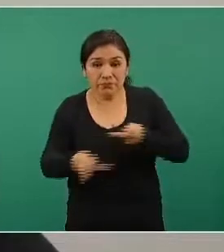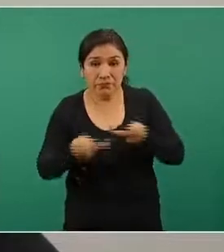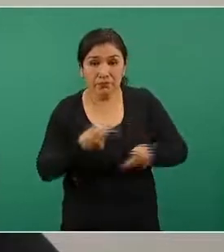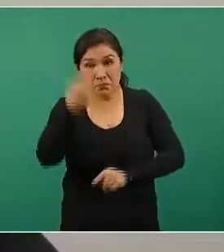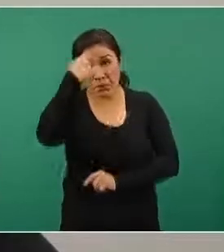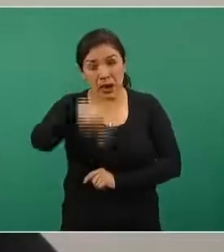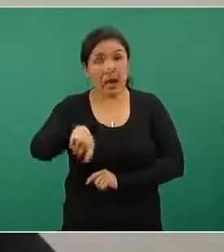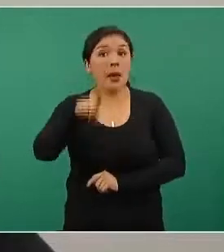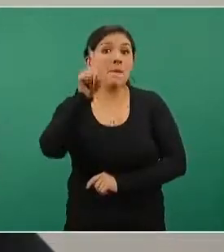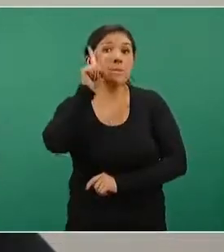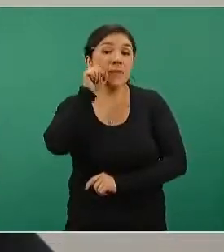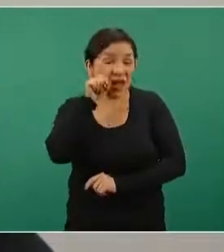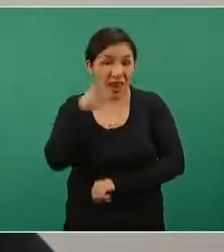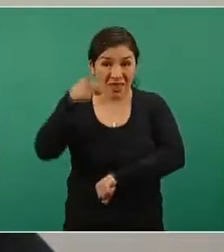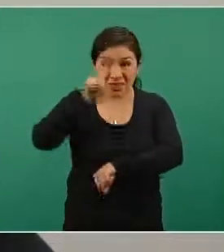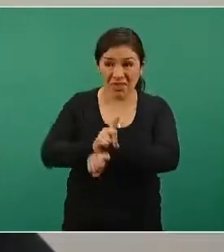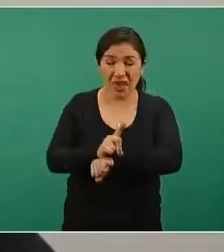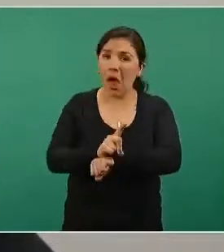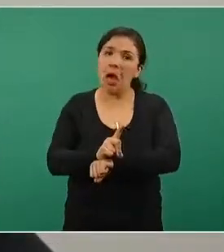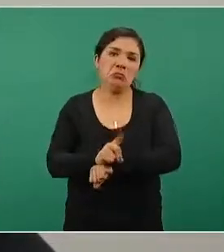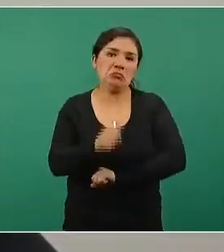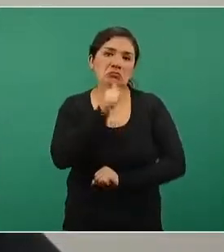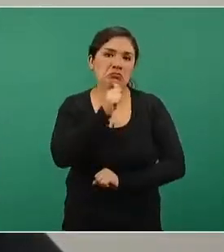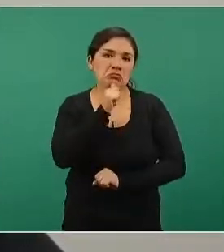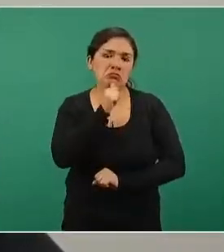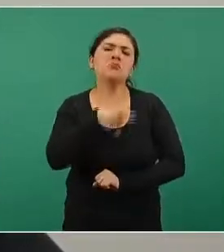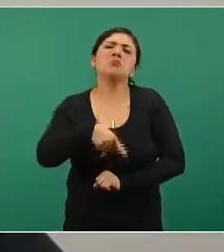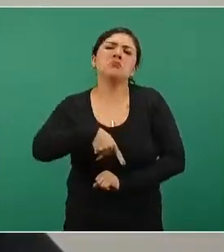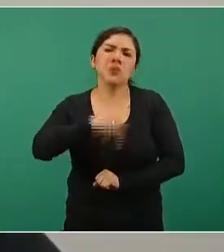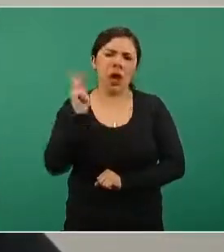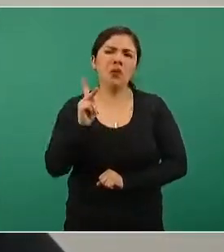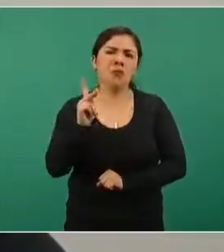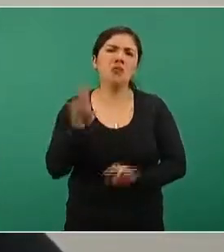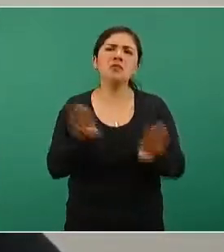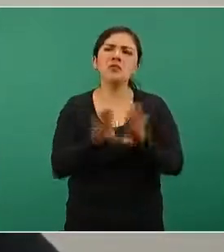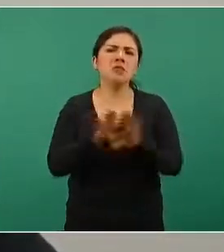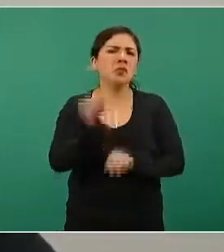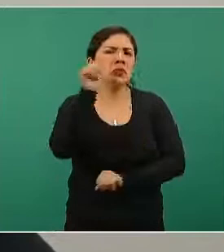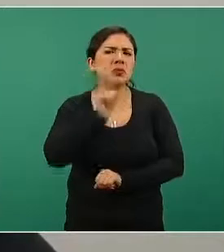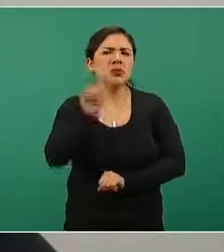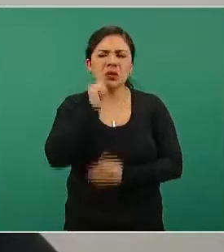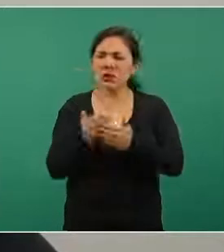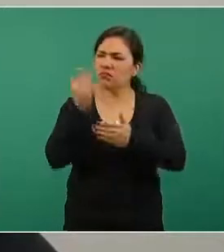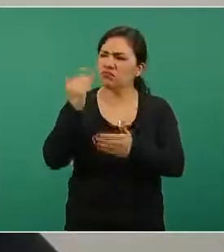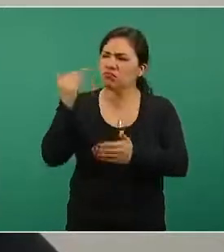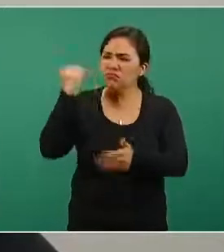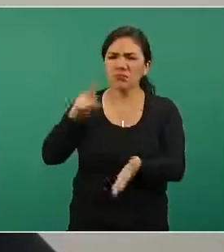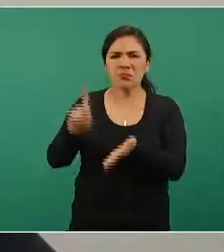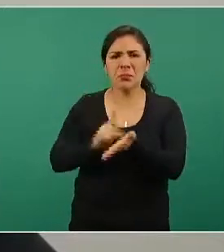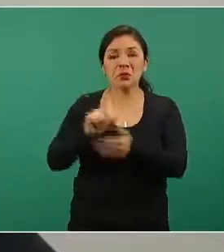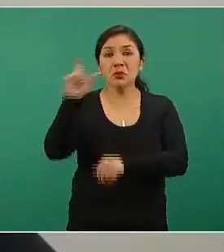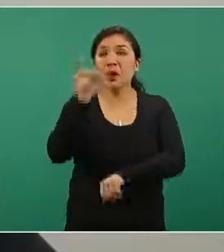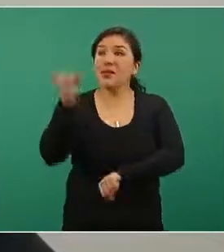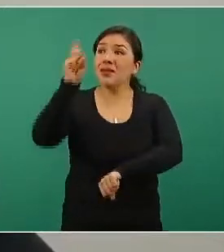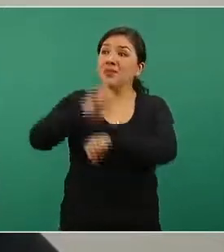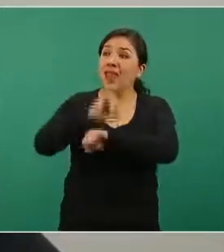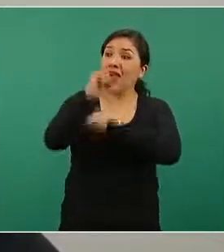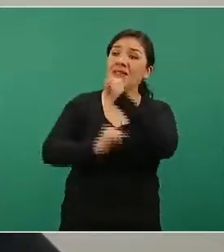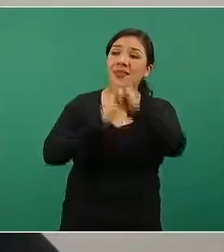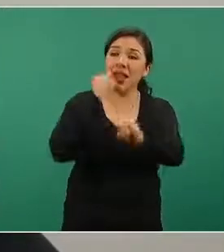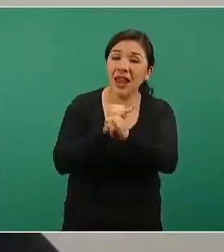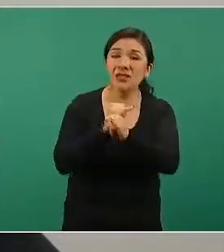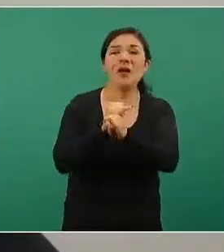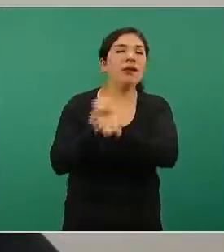para el día de mañana, pero obviamente como se ha hecho siempre en ocasiones anteriores y cuando se tienen días internacionales en donde hay